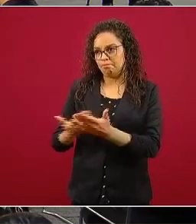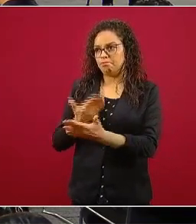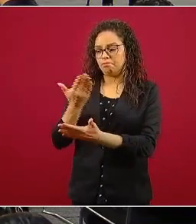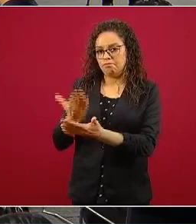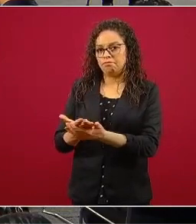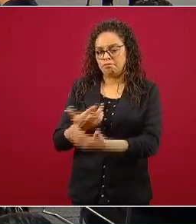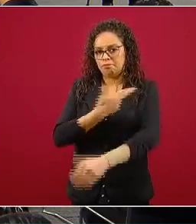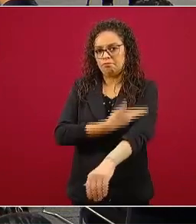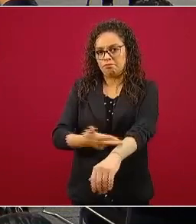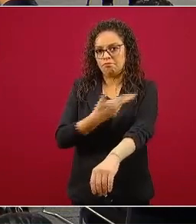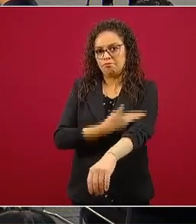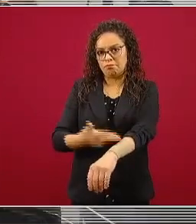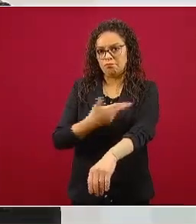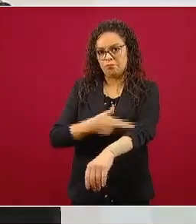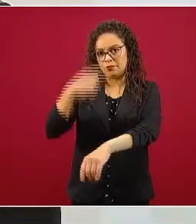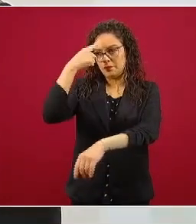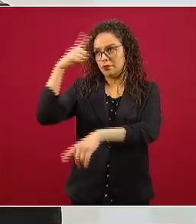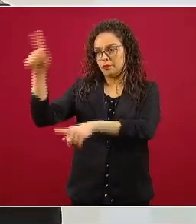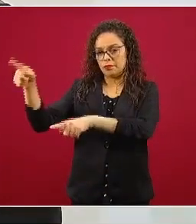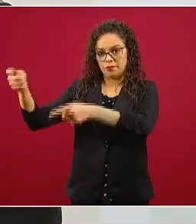la información